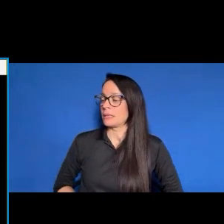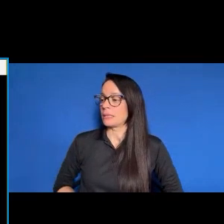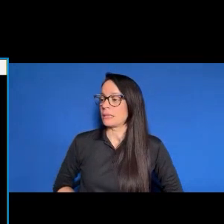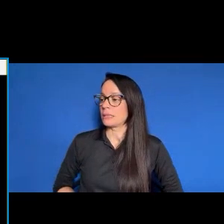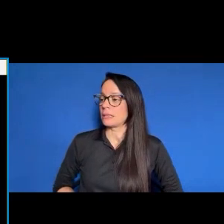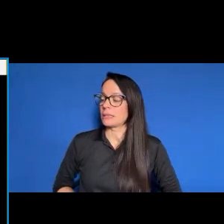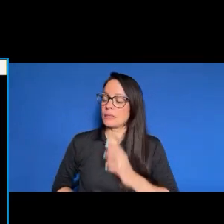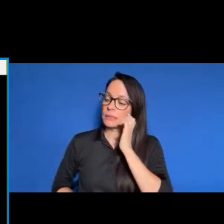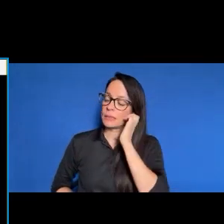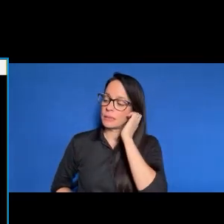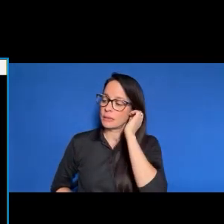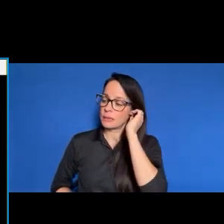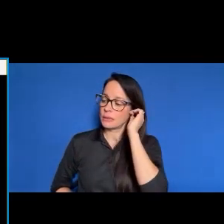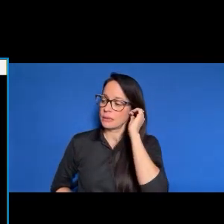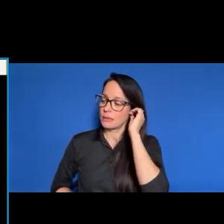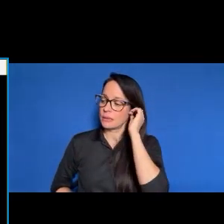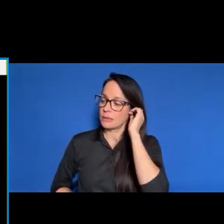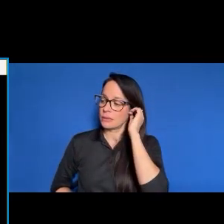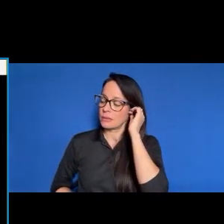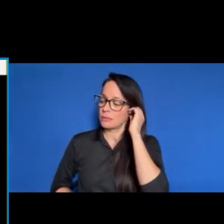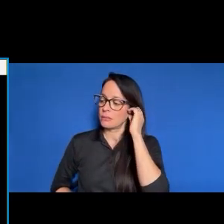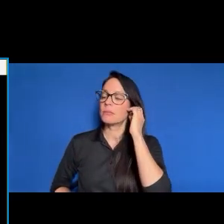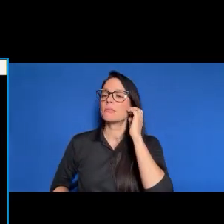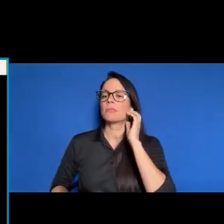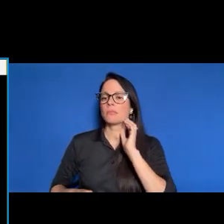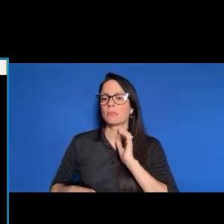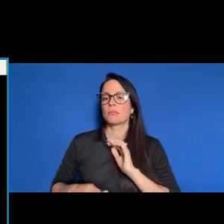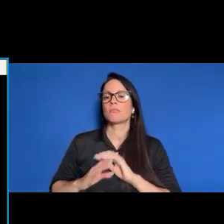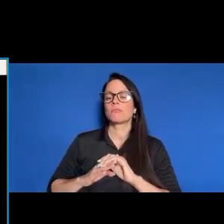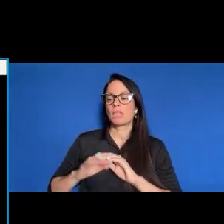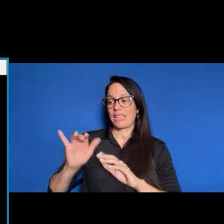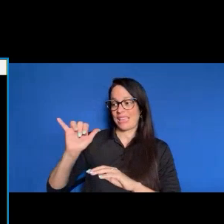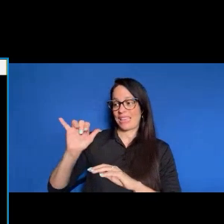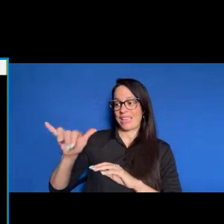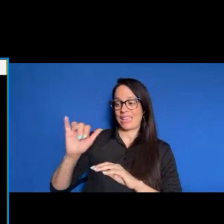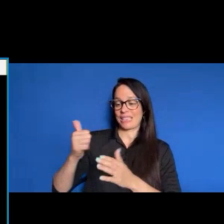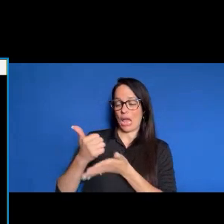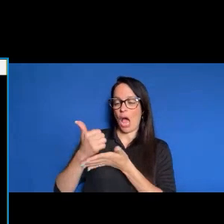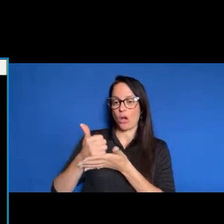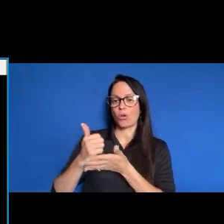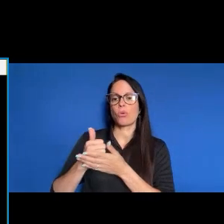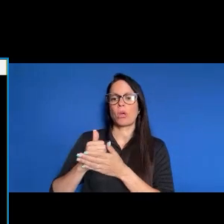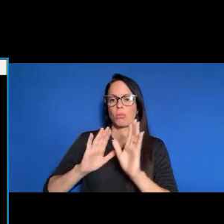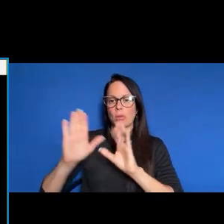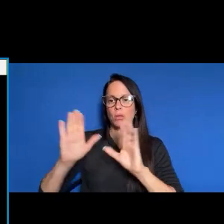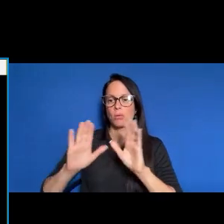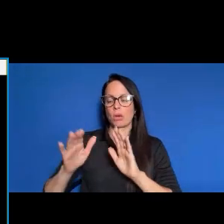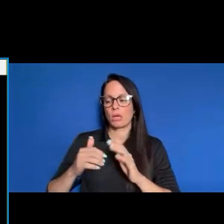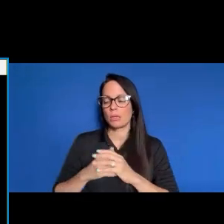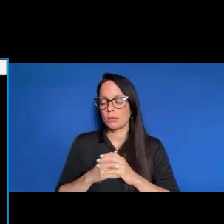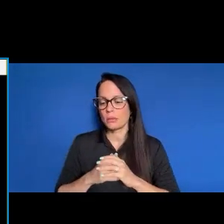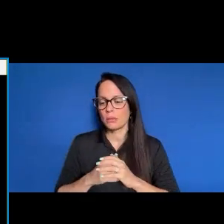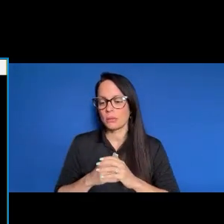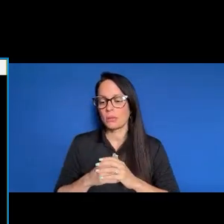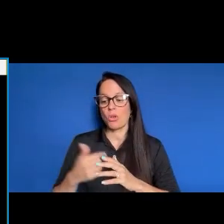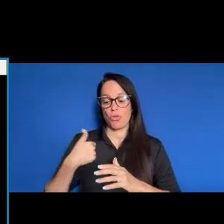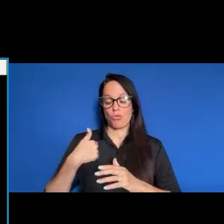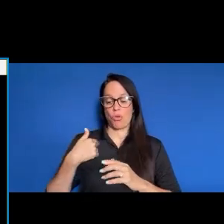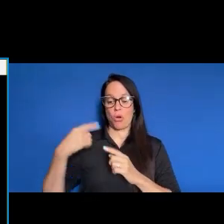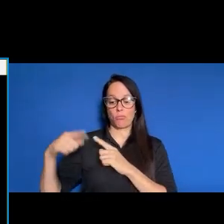traíste es en relación a las convocatorias de reclutar personal. Yo, Gisela Fresa Riveste, que llevo tantos años, que soy